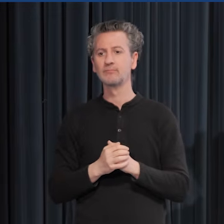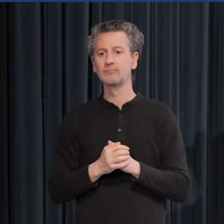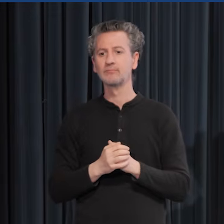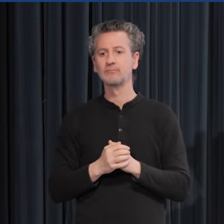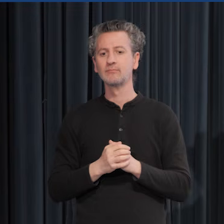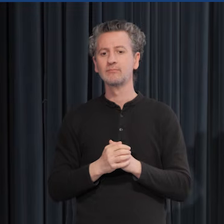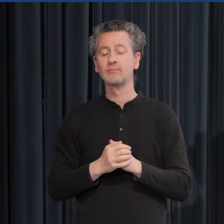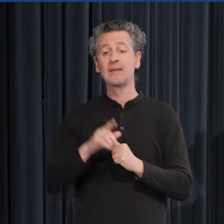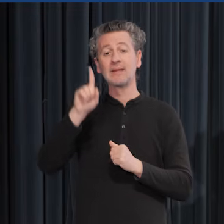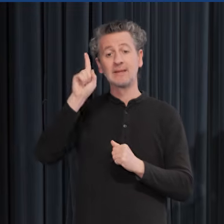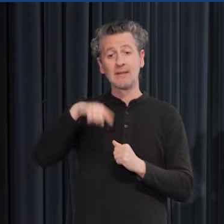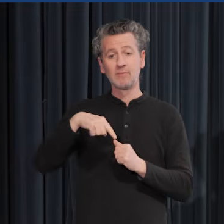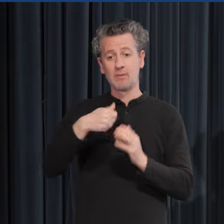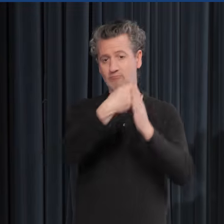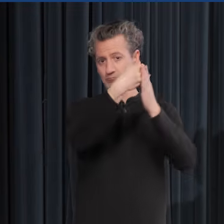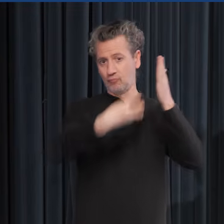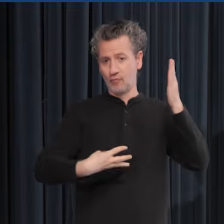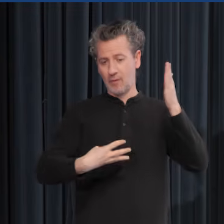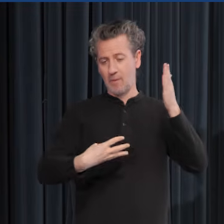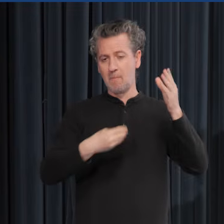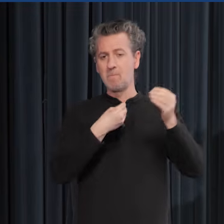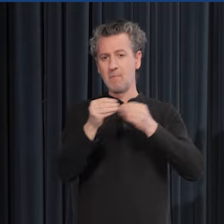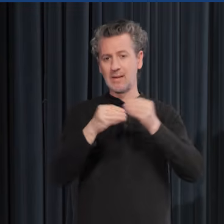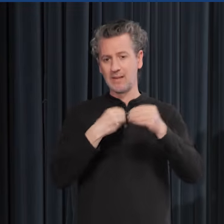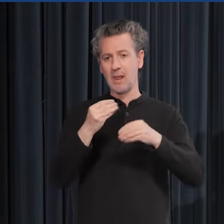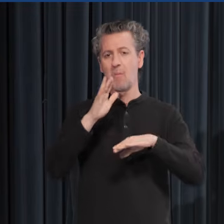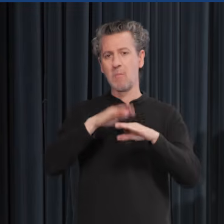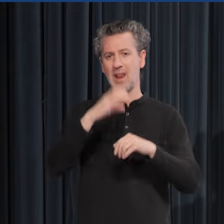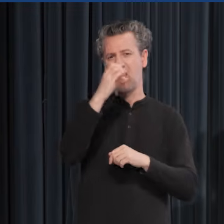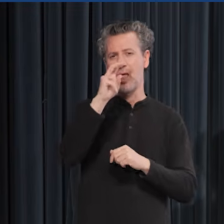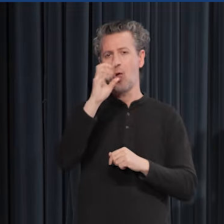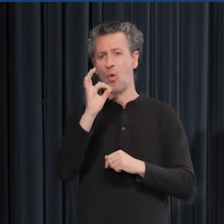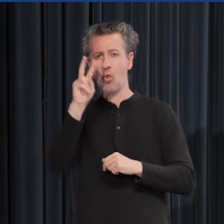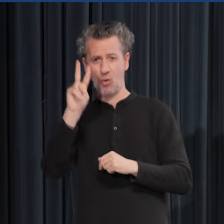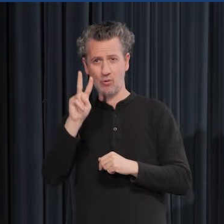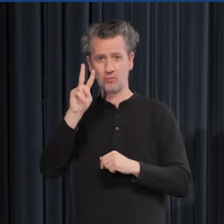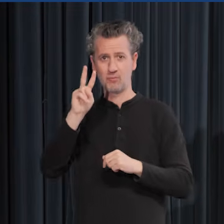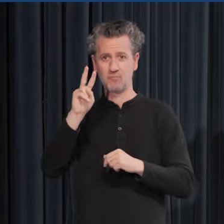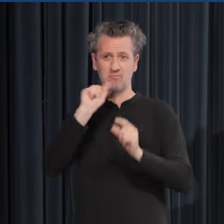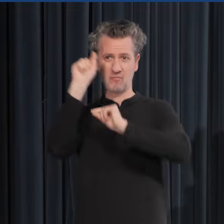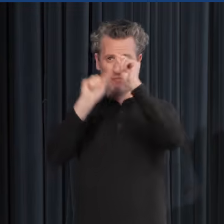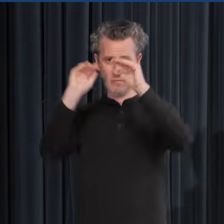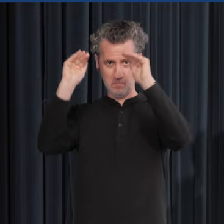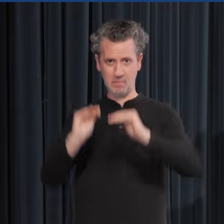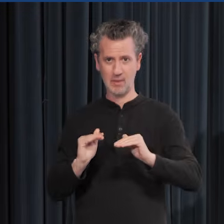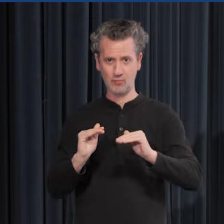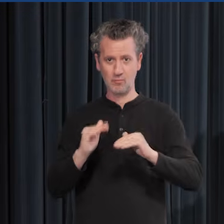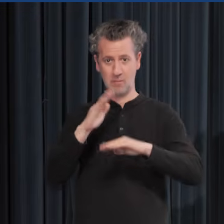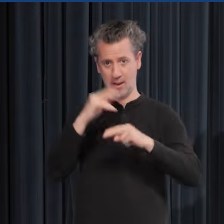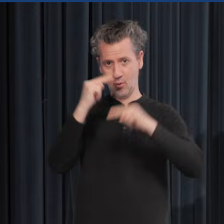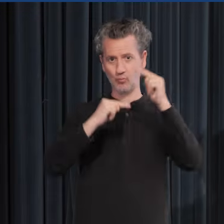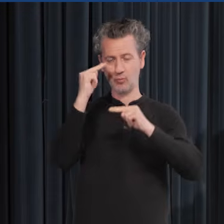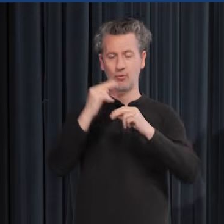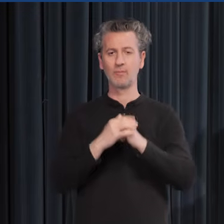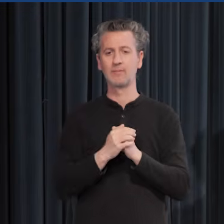me gustaría hablar del catálogo de materiales para la descarbonización de la construcción, que es un catálogo que están los materiales